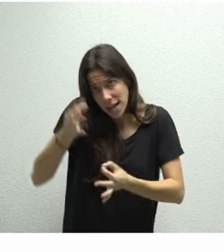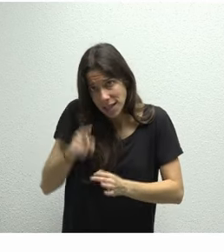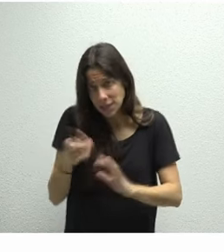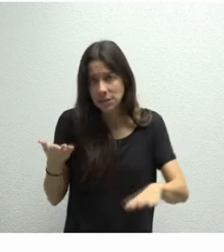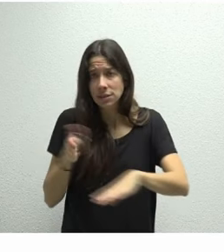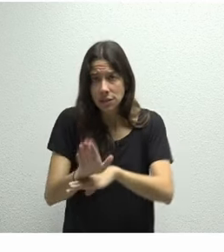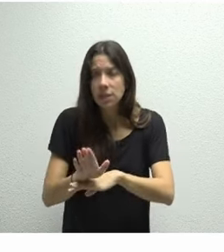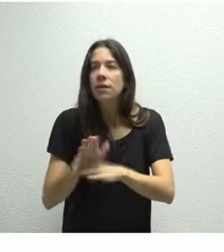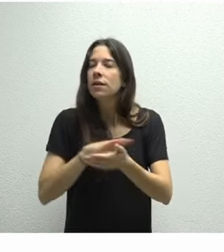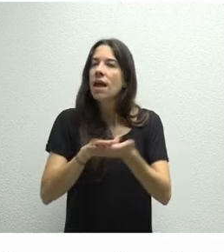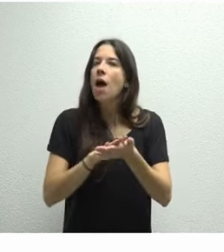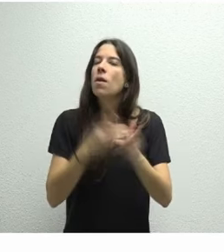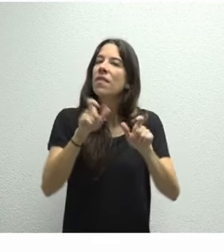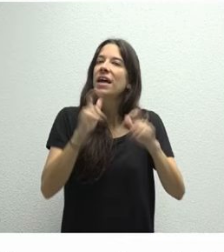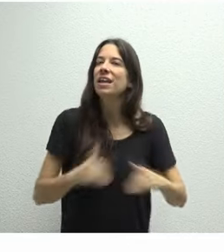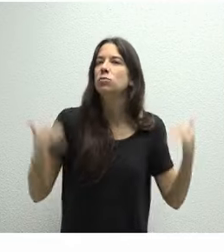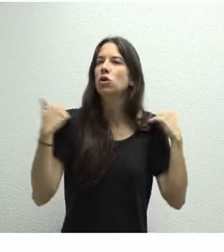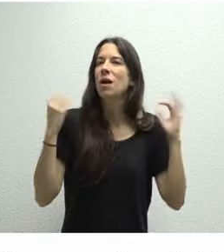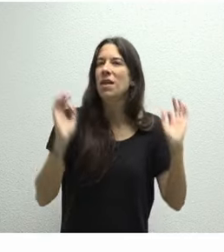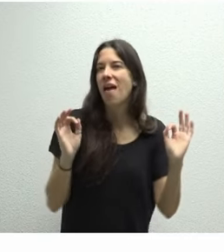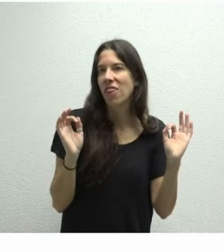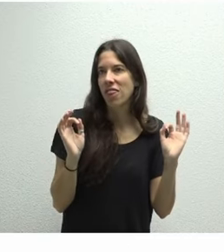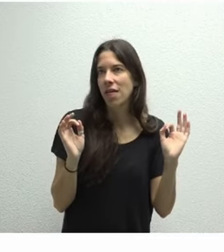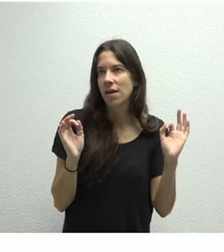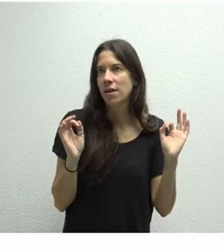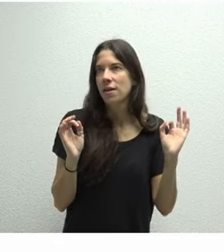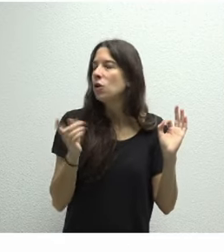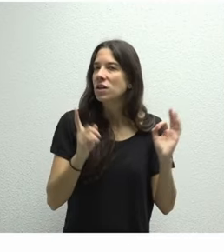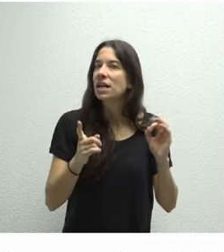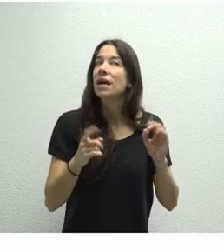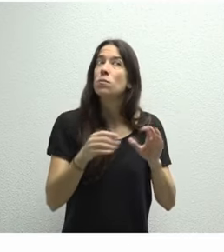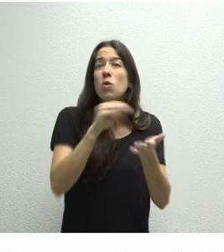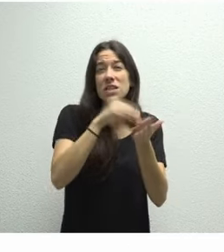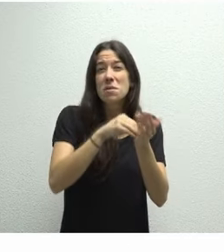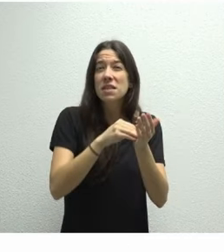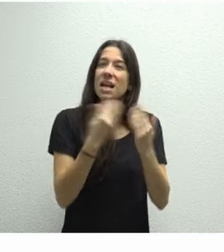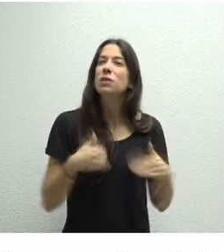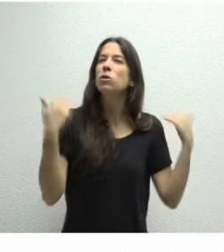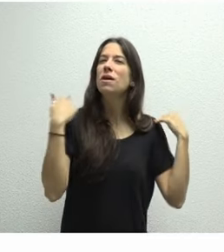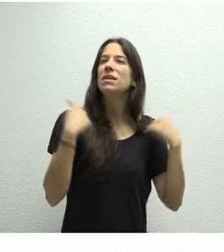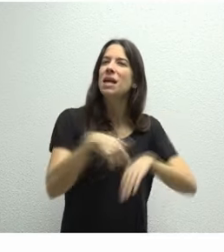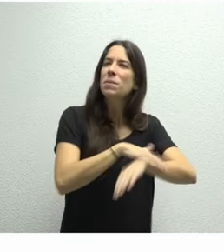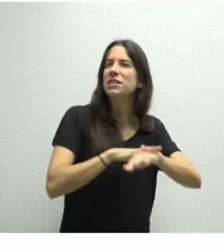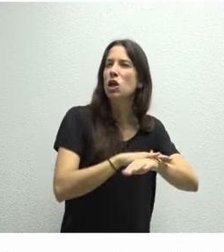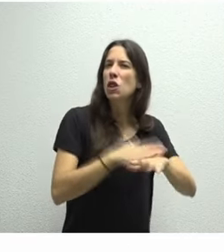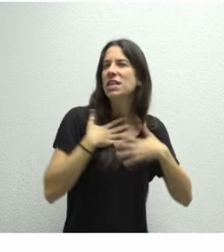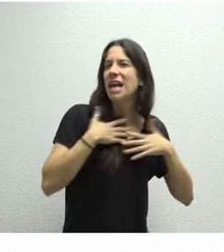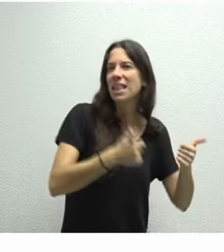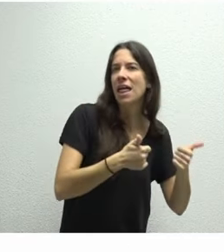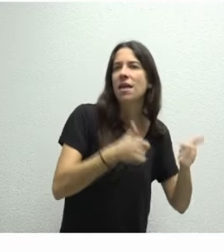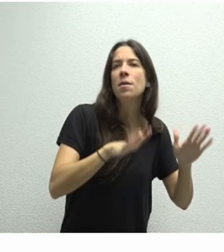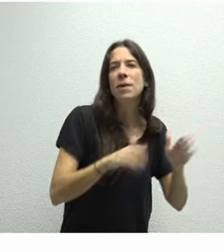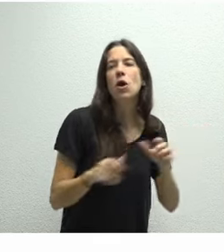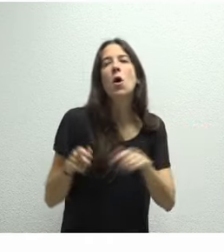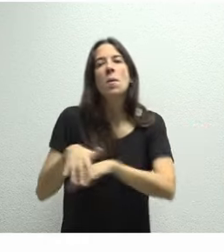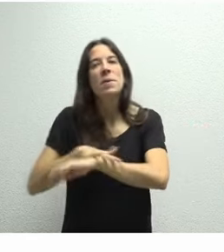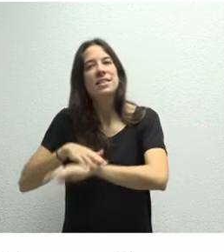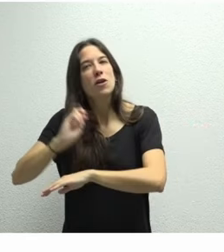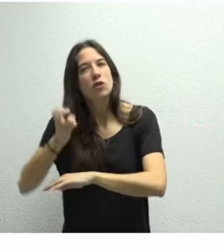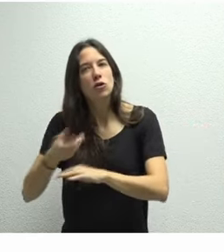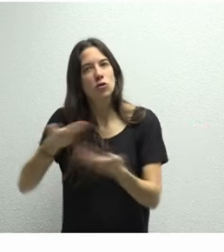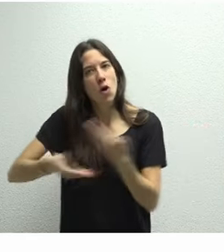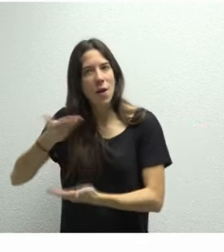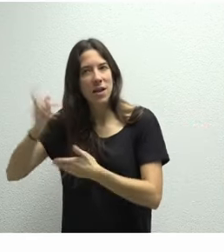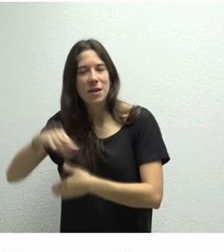responsable en unas es no se pone de responsable al Ministerio de sanidad pero colaboración con la colaboración de otros ministerios como el Ministerio de derecho